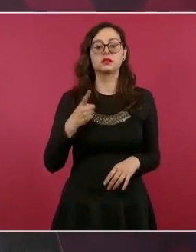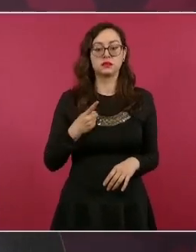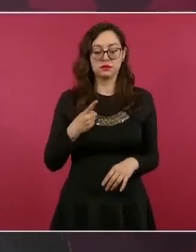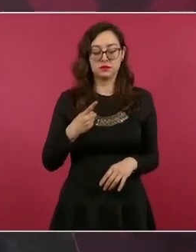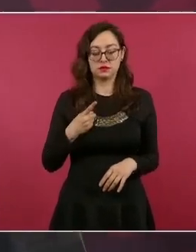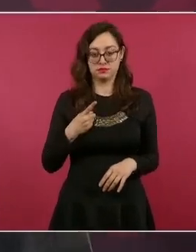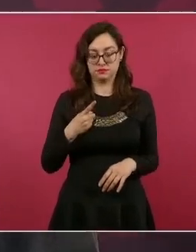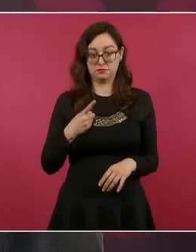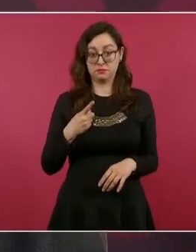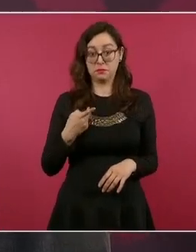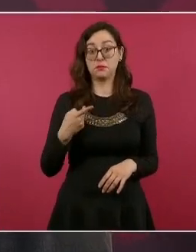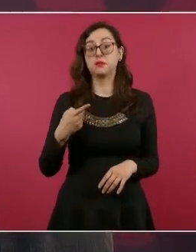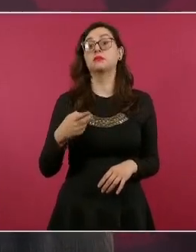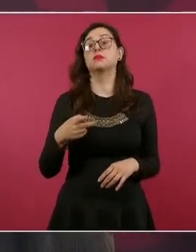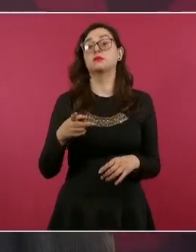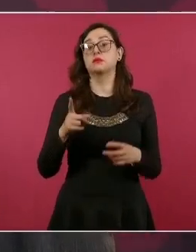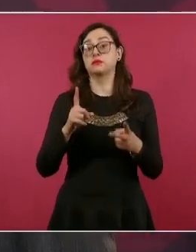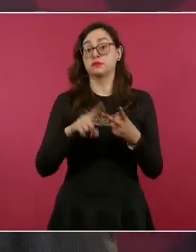absoluta